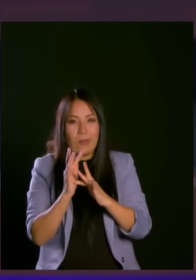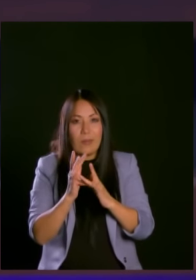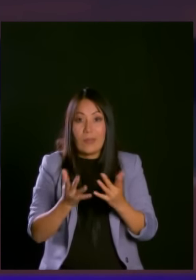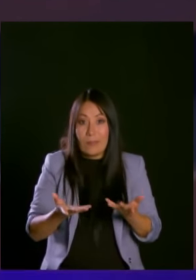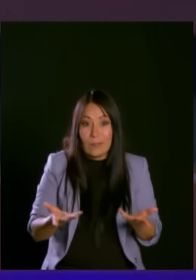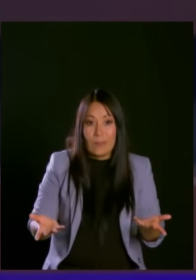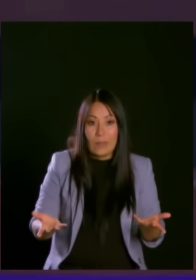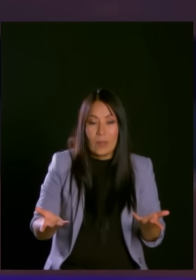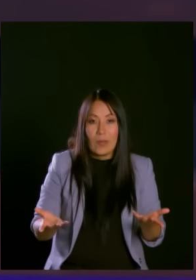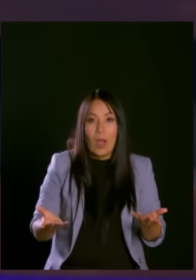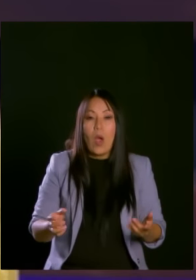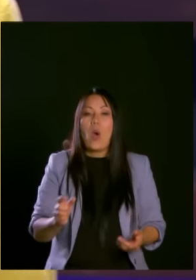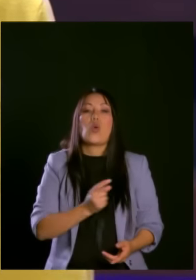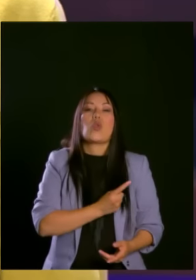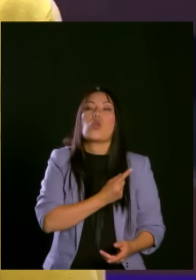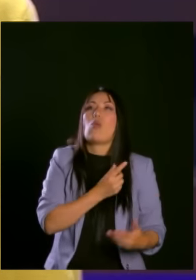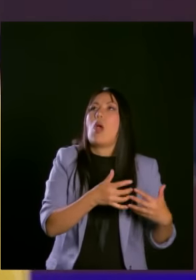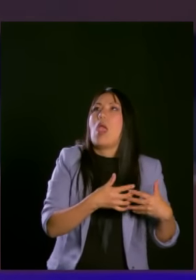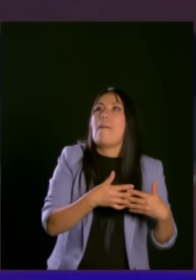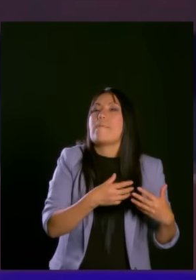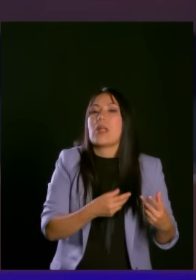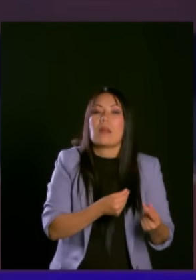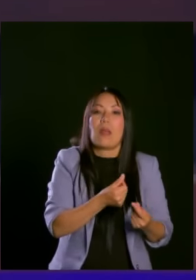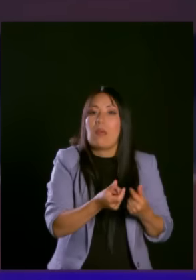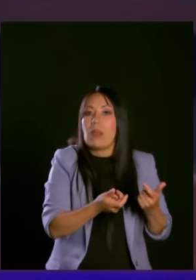¿O es solo una onda para hacer fichas?